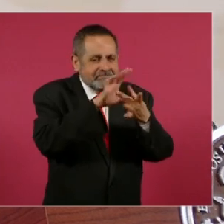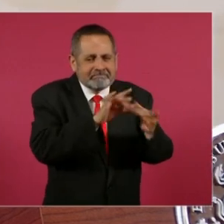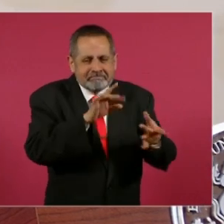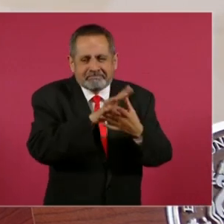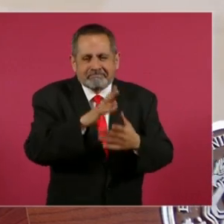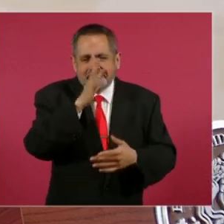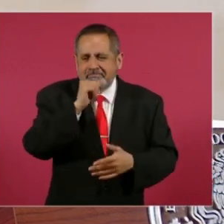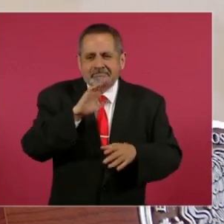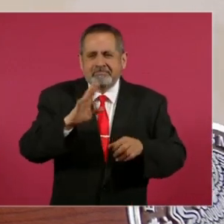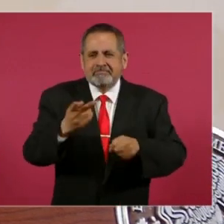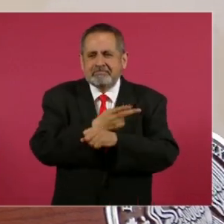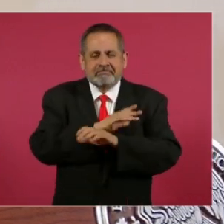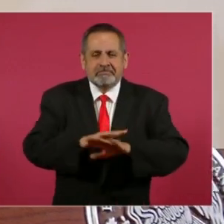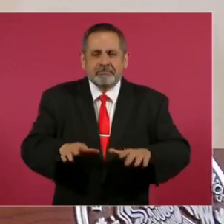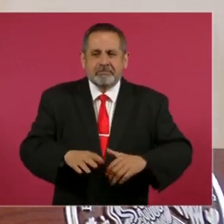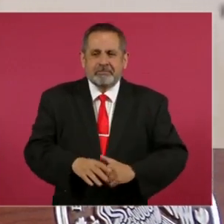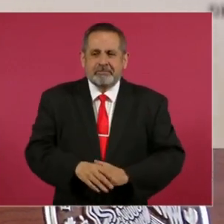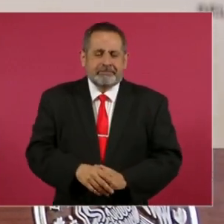muchas posibilidades de cambio.